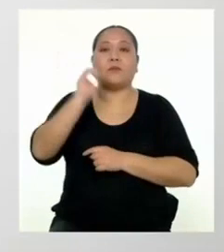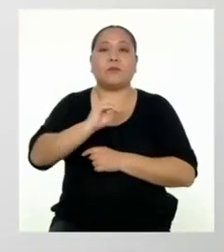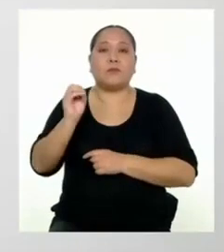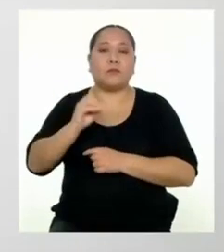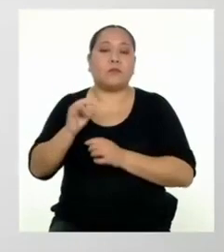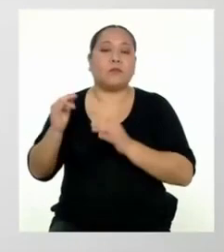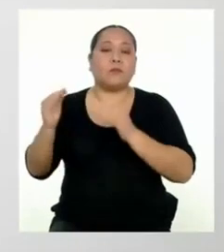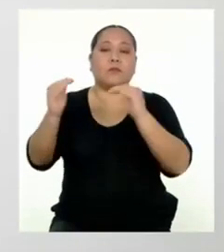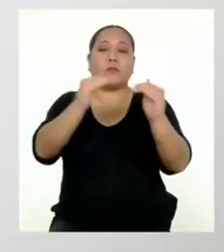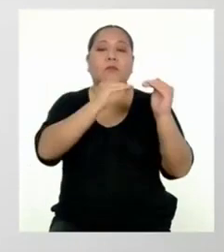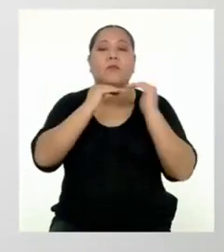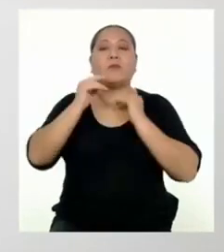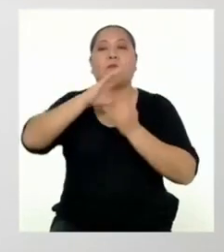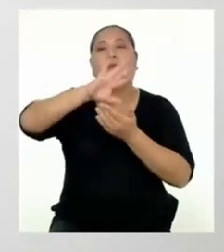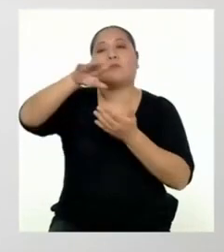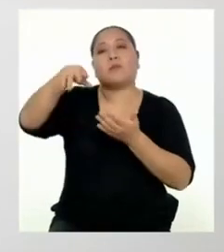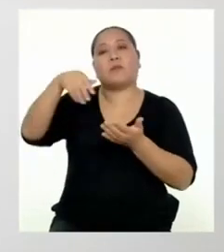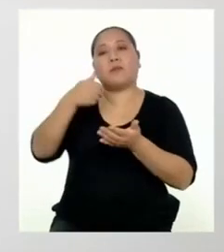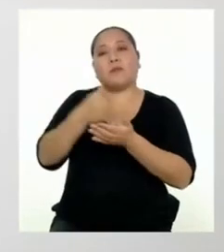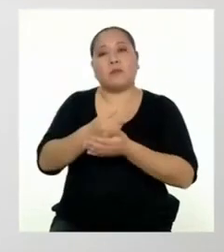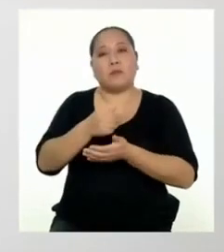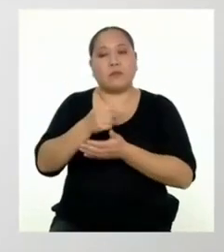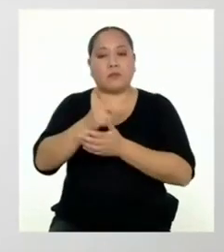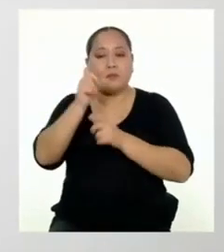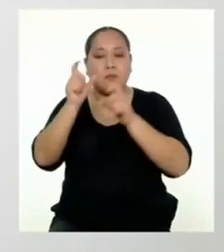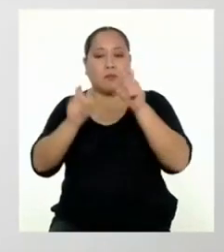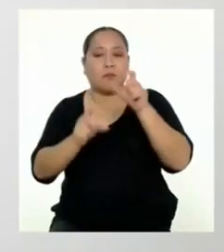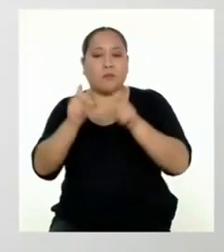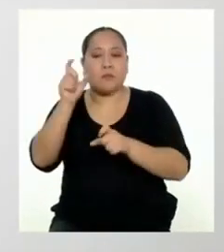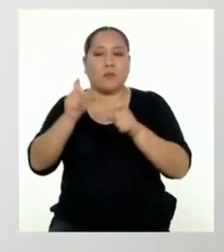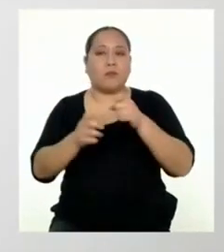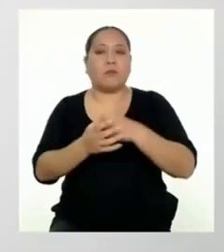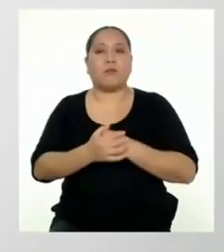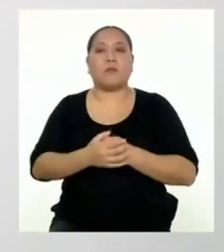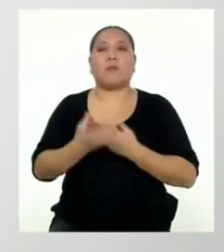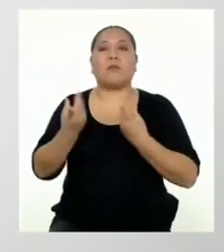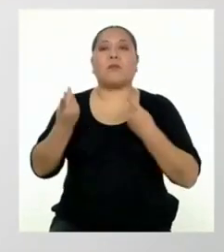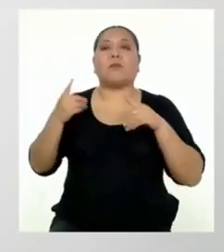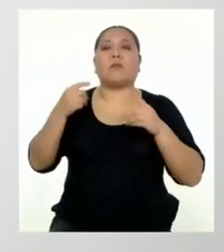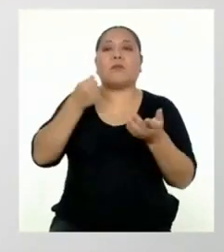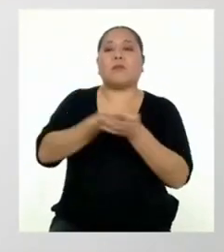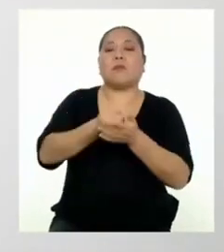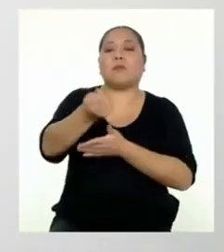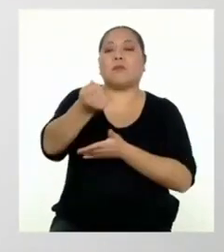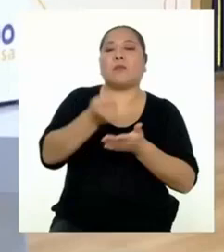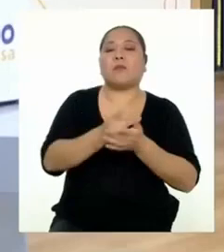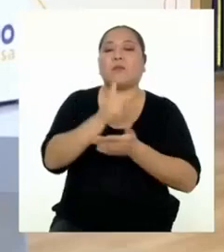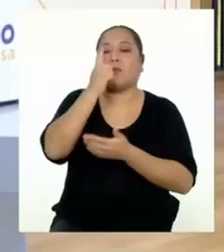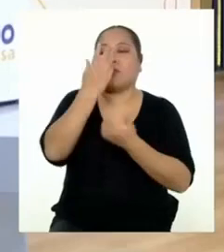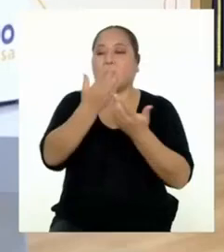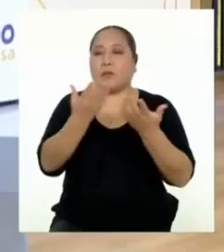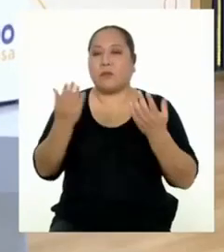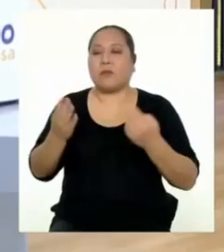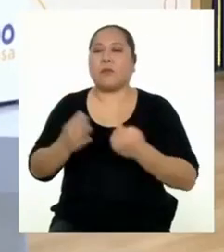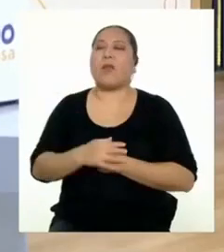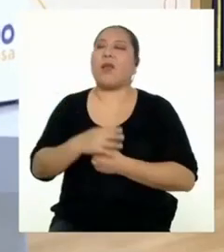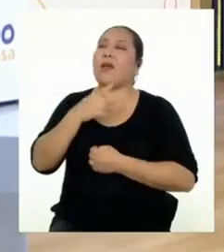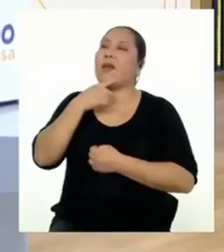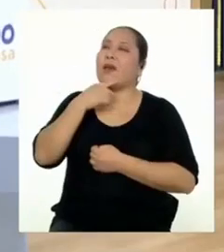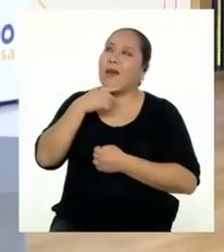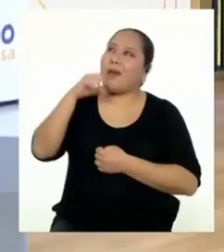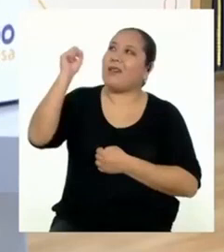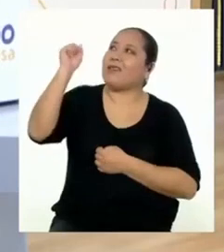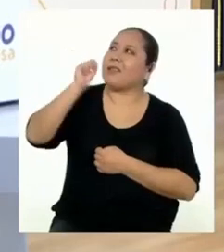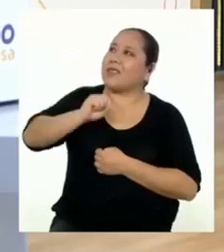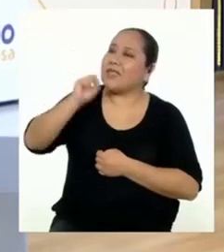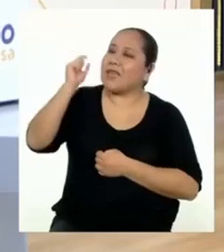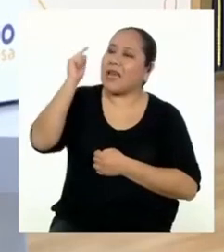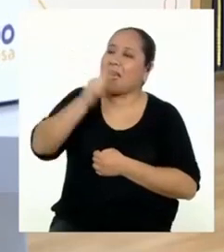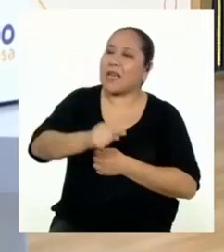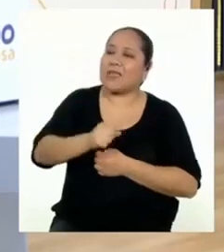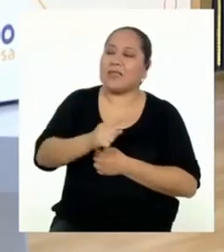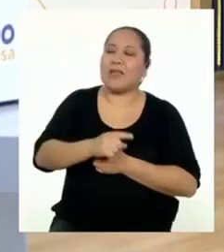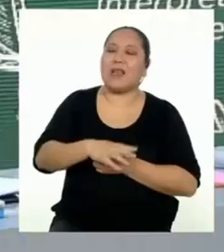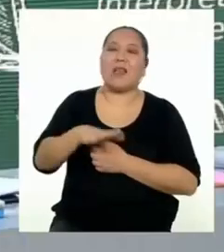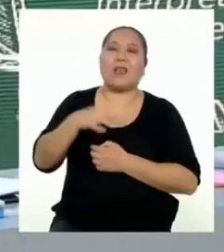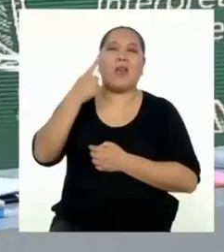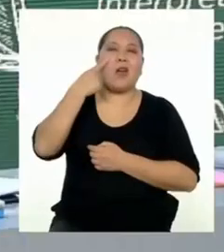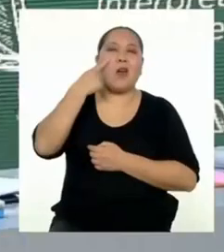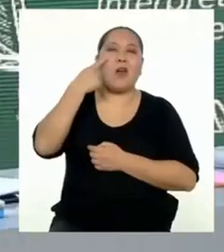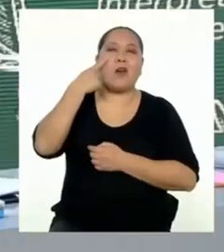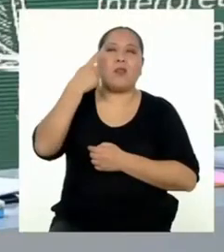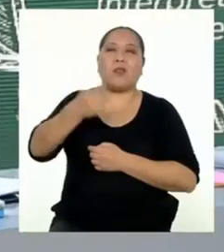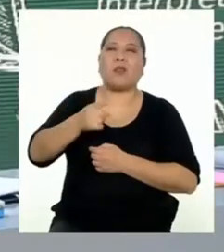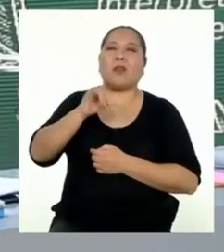que aplica por igual a todas y todos los ciudadanos cuando compramos algún producto. ¡Claro! Ese es el